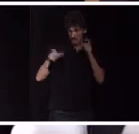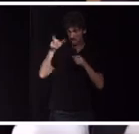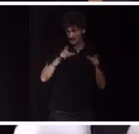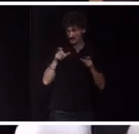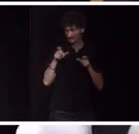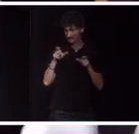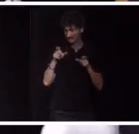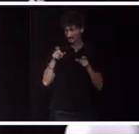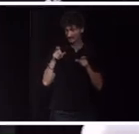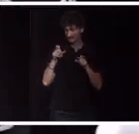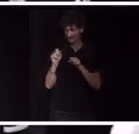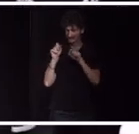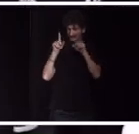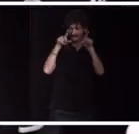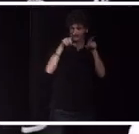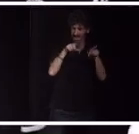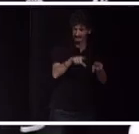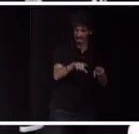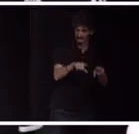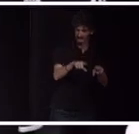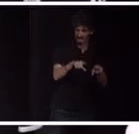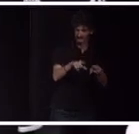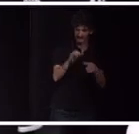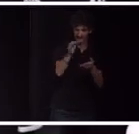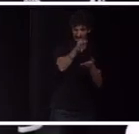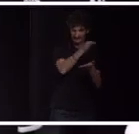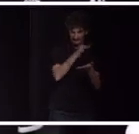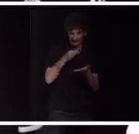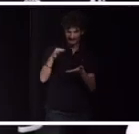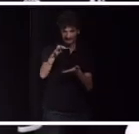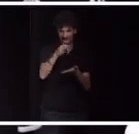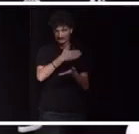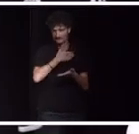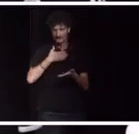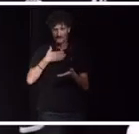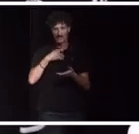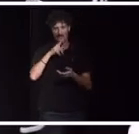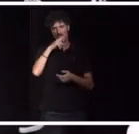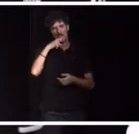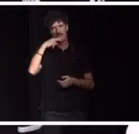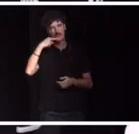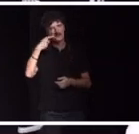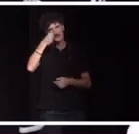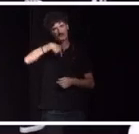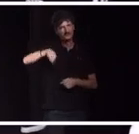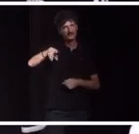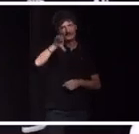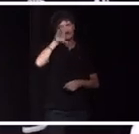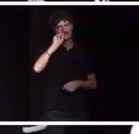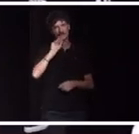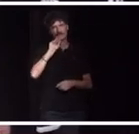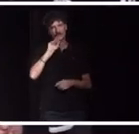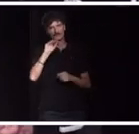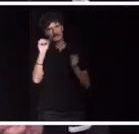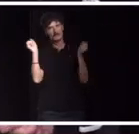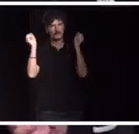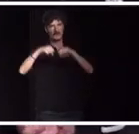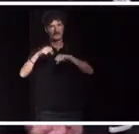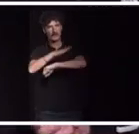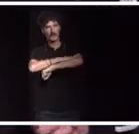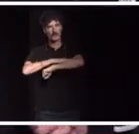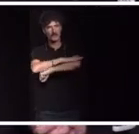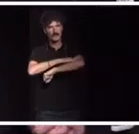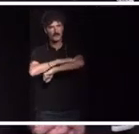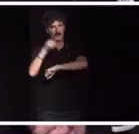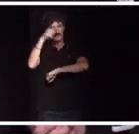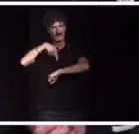intentan llegar a nuestras costas. Por eso nos duele tanto que no entendemos cómo en un pacto de gobierno se